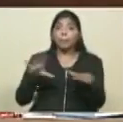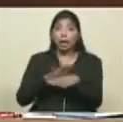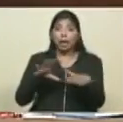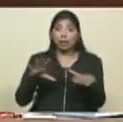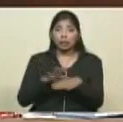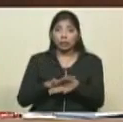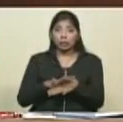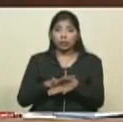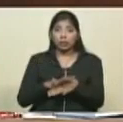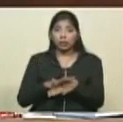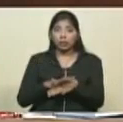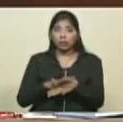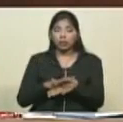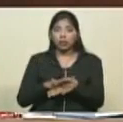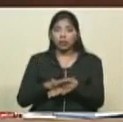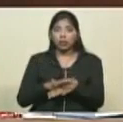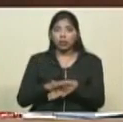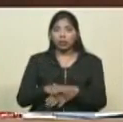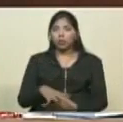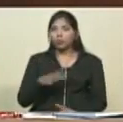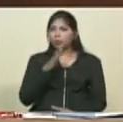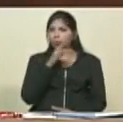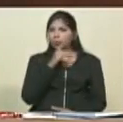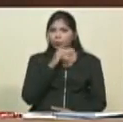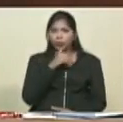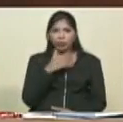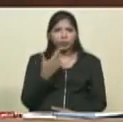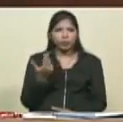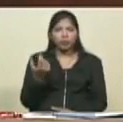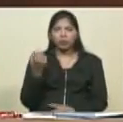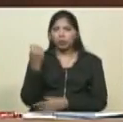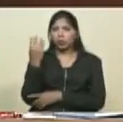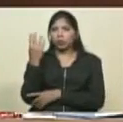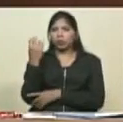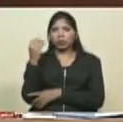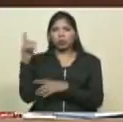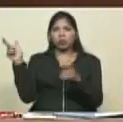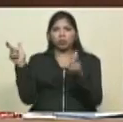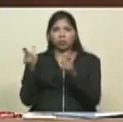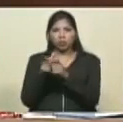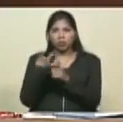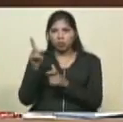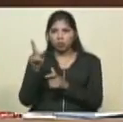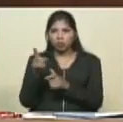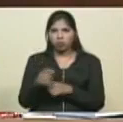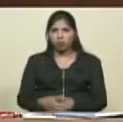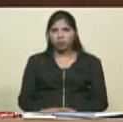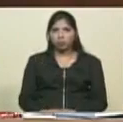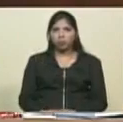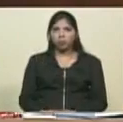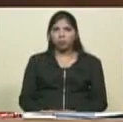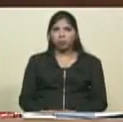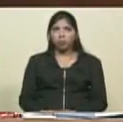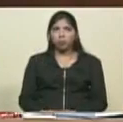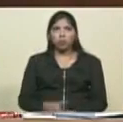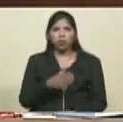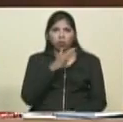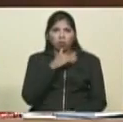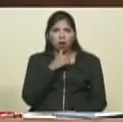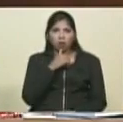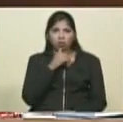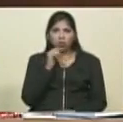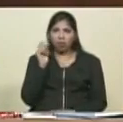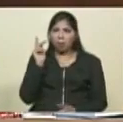está sesionando tampoco la Asamblea Nacional, el Parlamento venezolano. Nuevamente no tienen quórum,